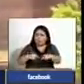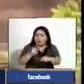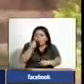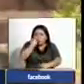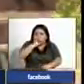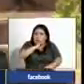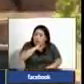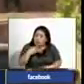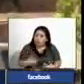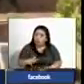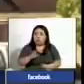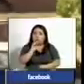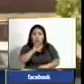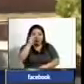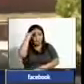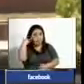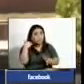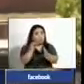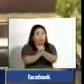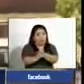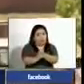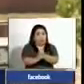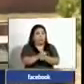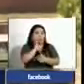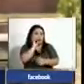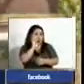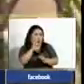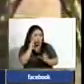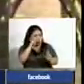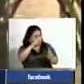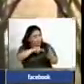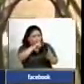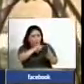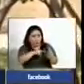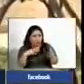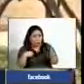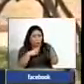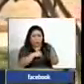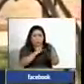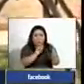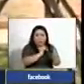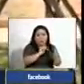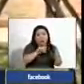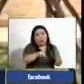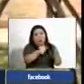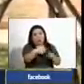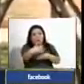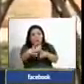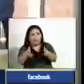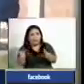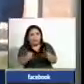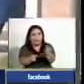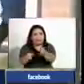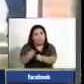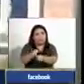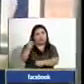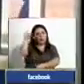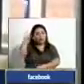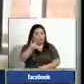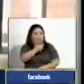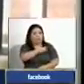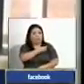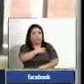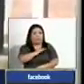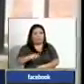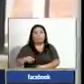continuaba, agregó su esposa, y sostiene que no fue tratado por sus síntomas ni en el nuevo centro de contención en Santa Elena, al